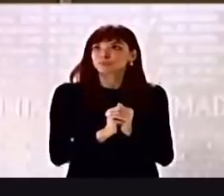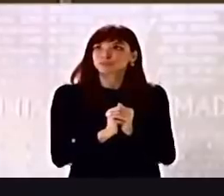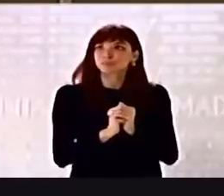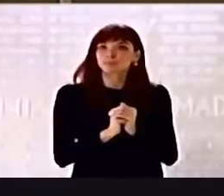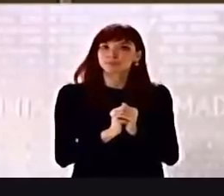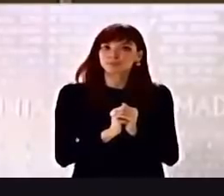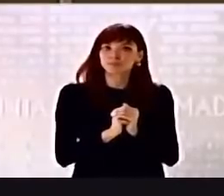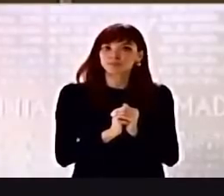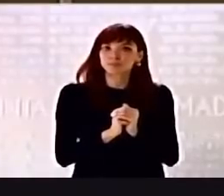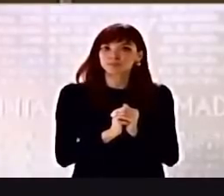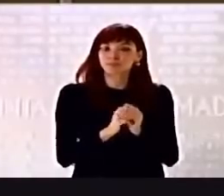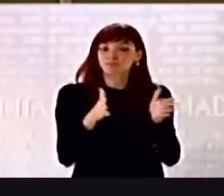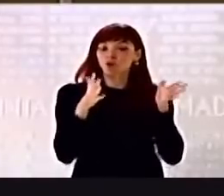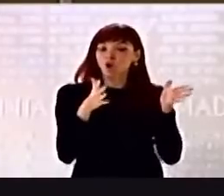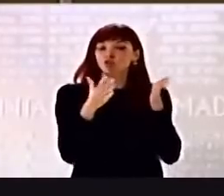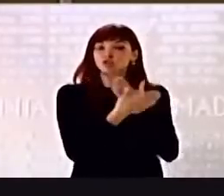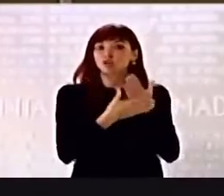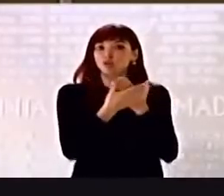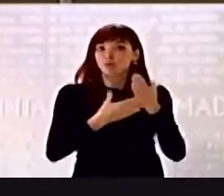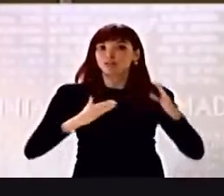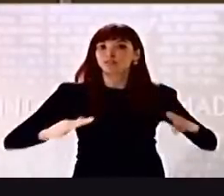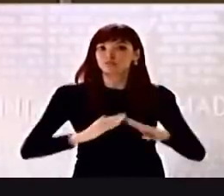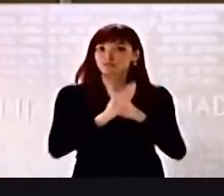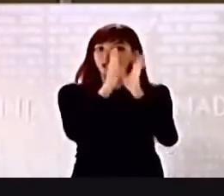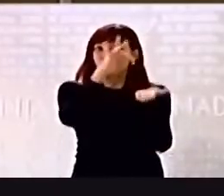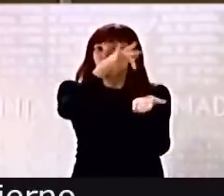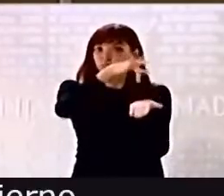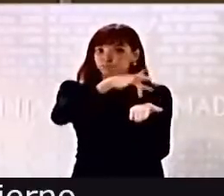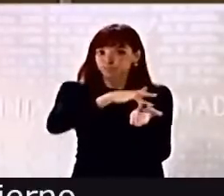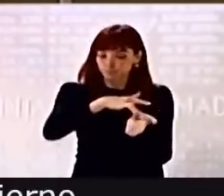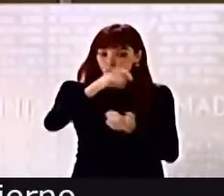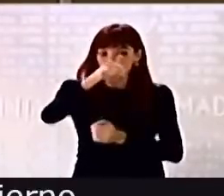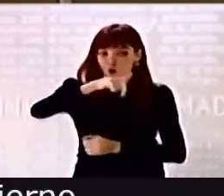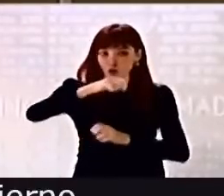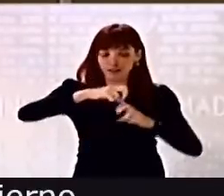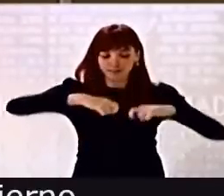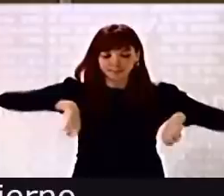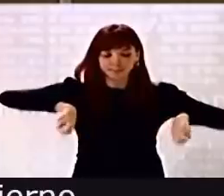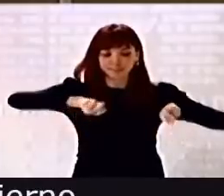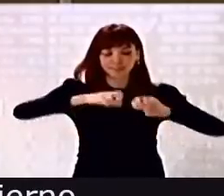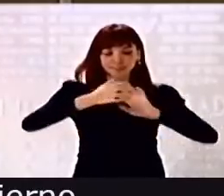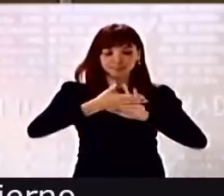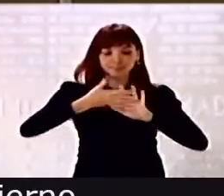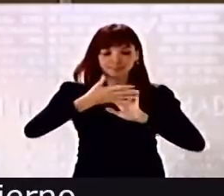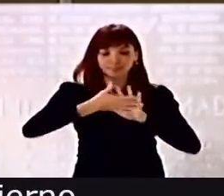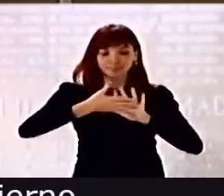que en el Consejo de Gobierno extraordinario del día de hoy